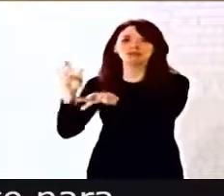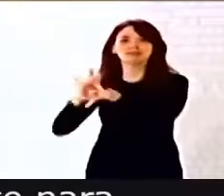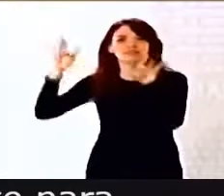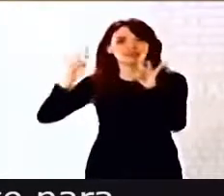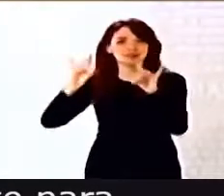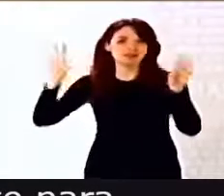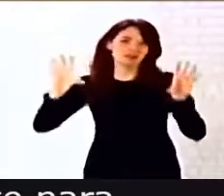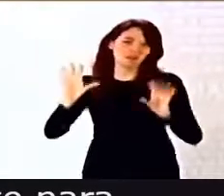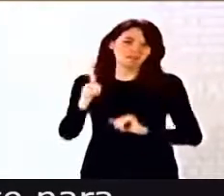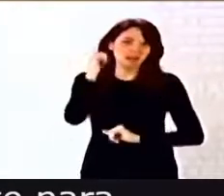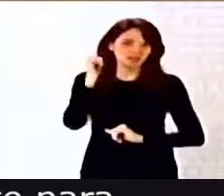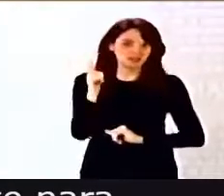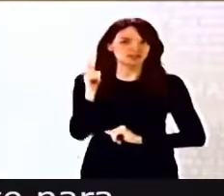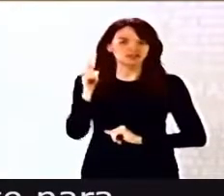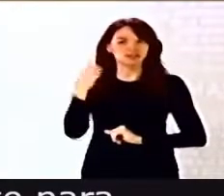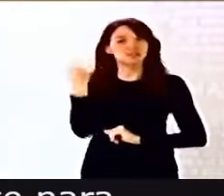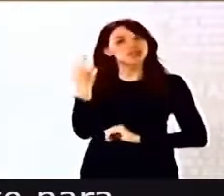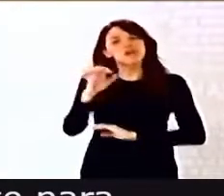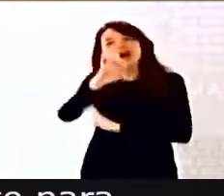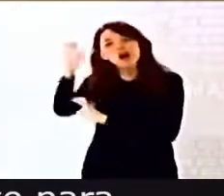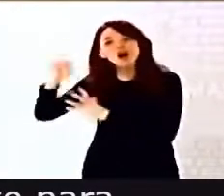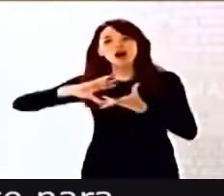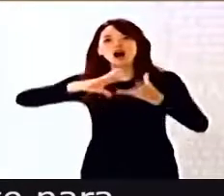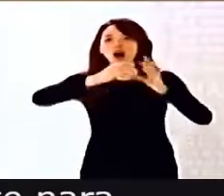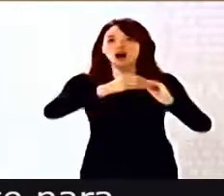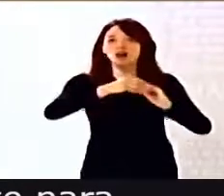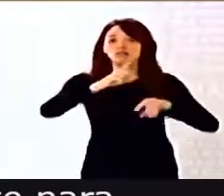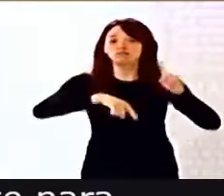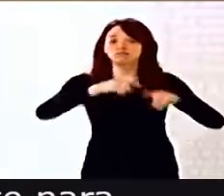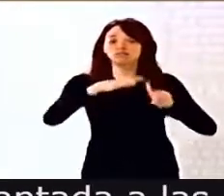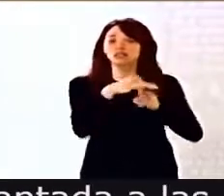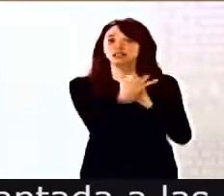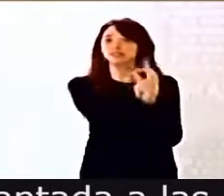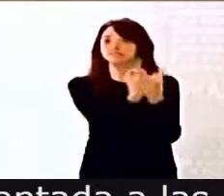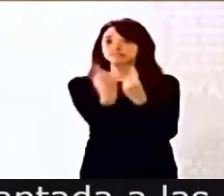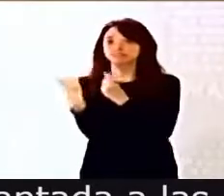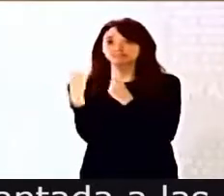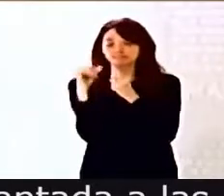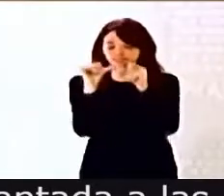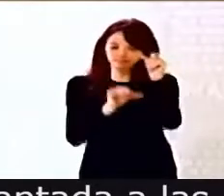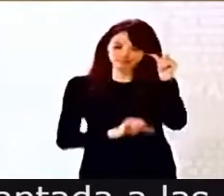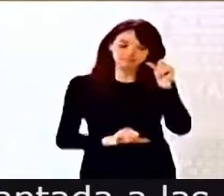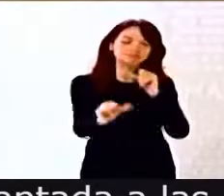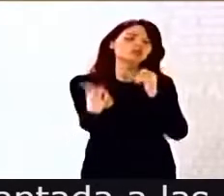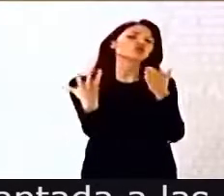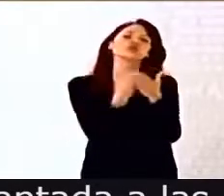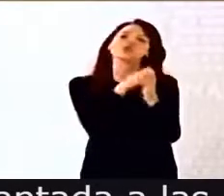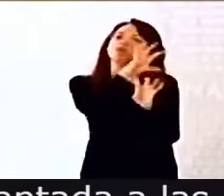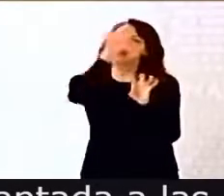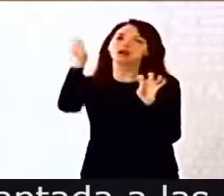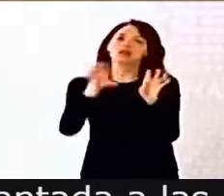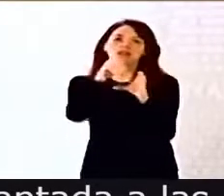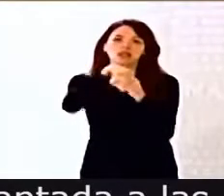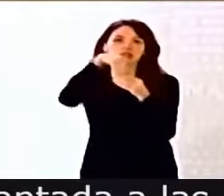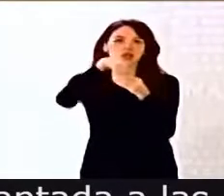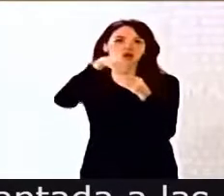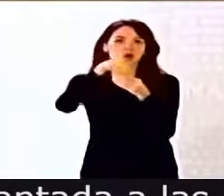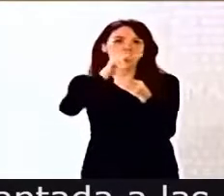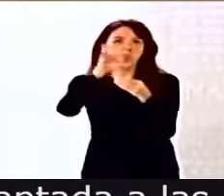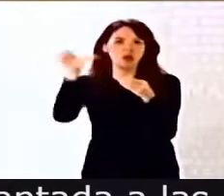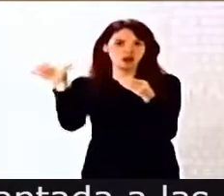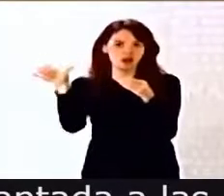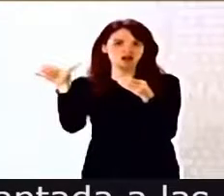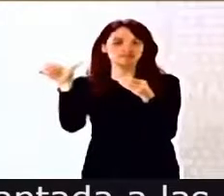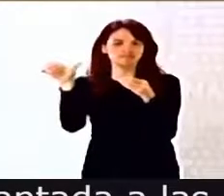más adaptada a las necesidades que vamos a tener a partir de ahora todos los países de la Unión Europea, no solo